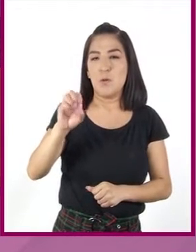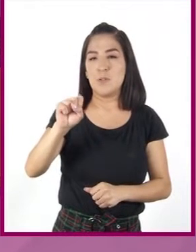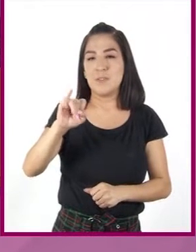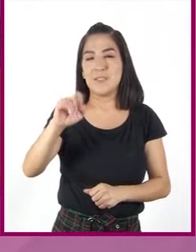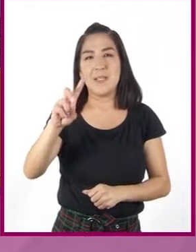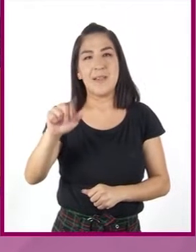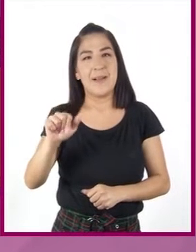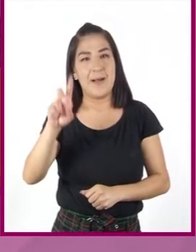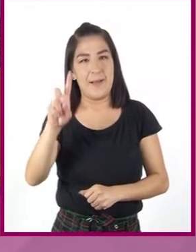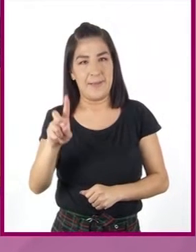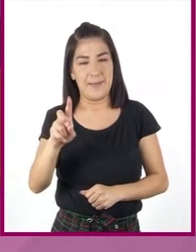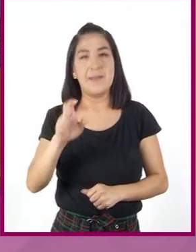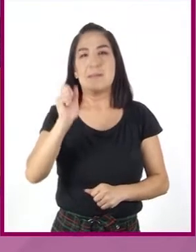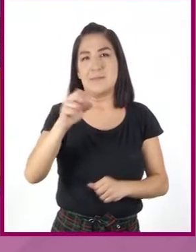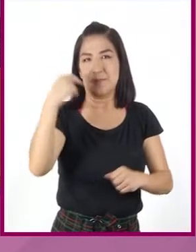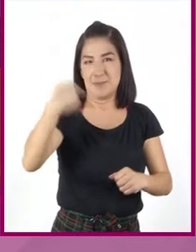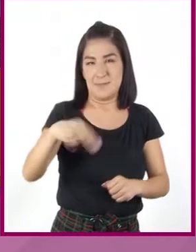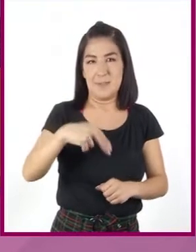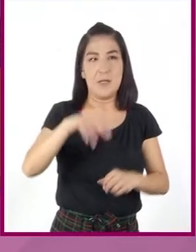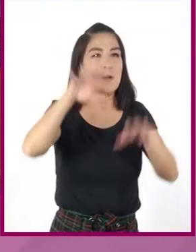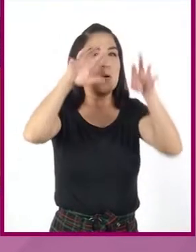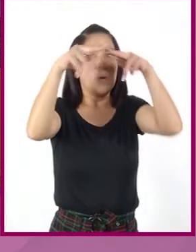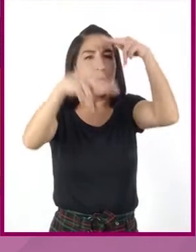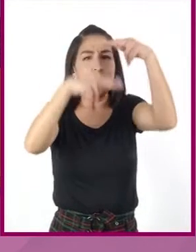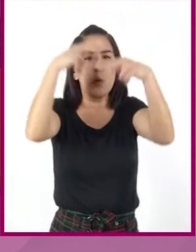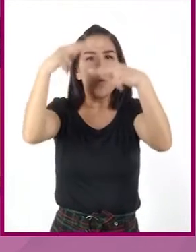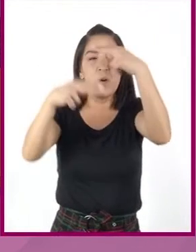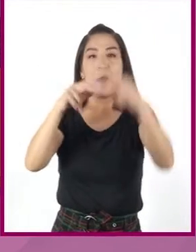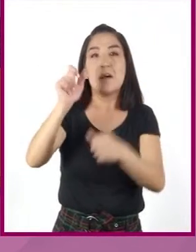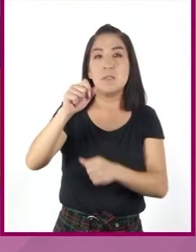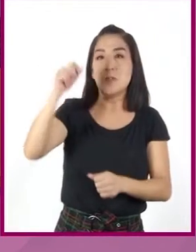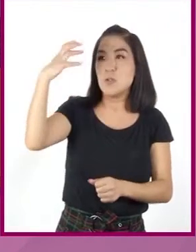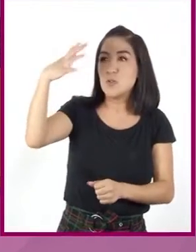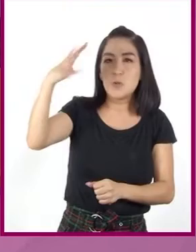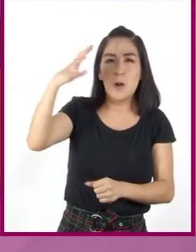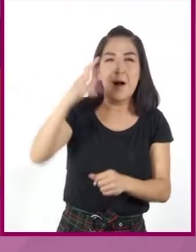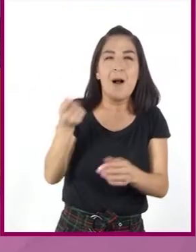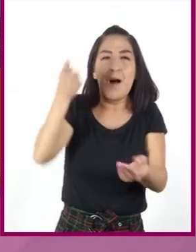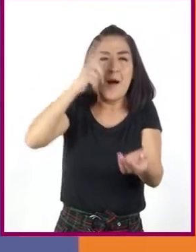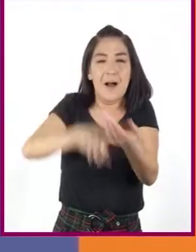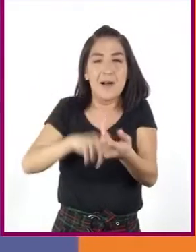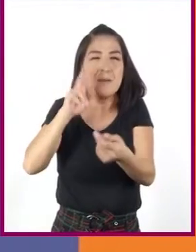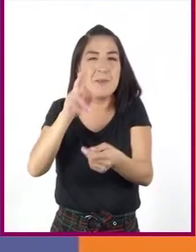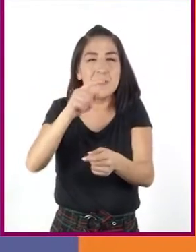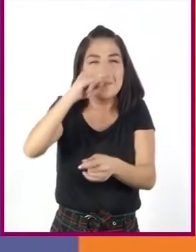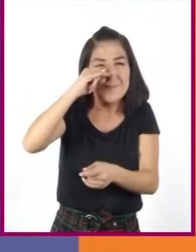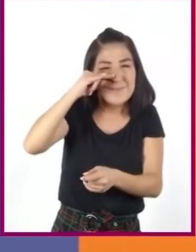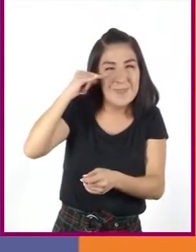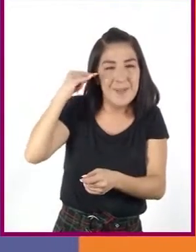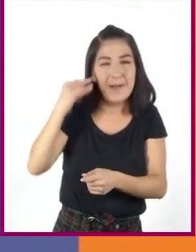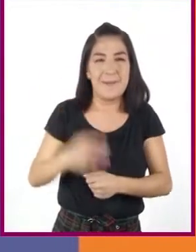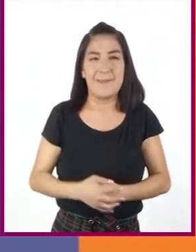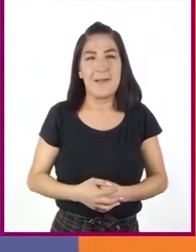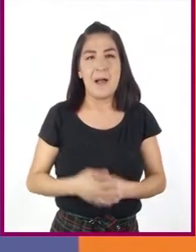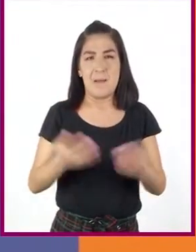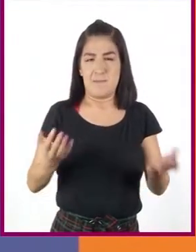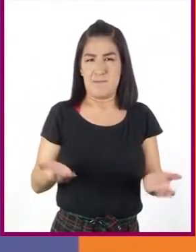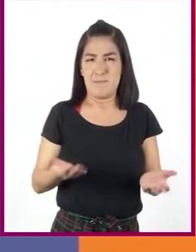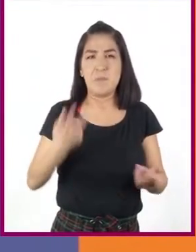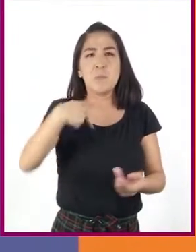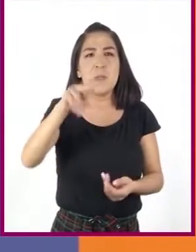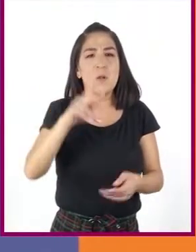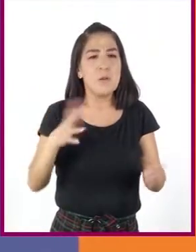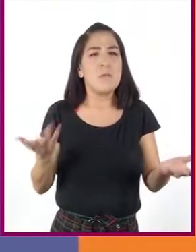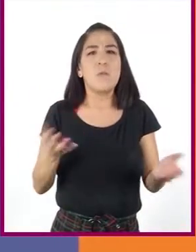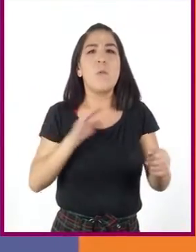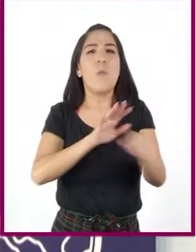como nubosidad e implica que el sol aparece oculto a la vista. Pero, ¿qué tipos